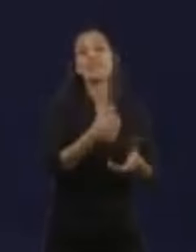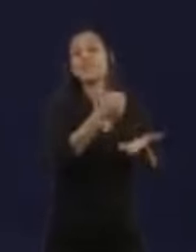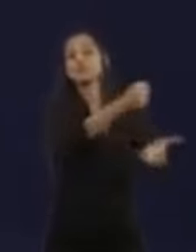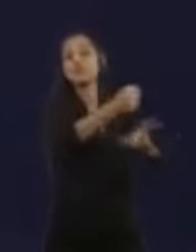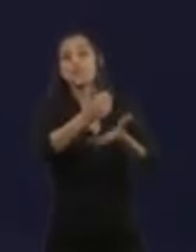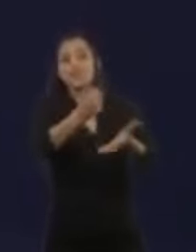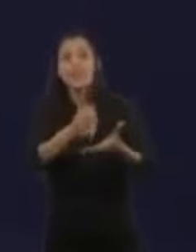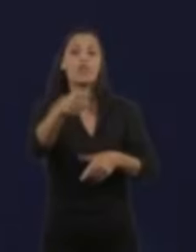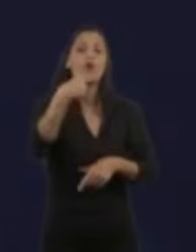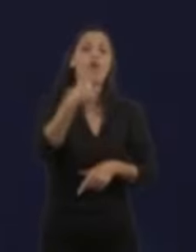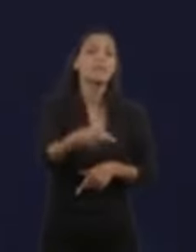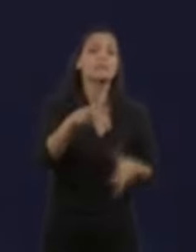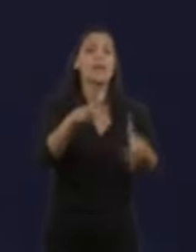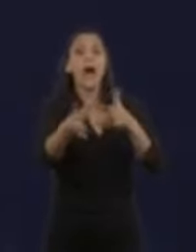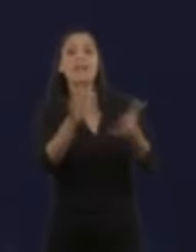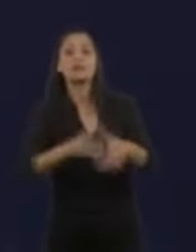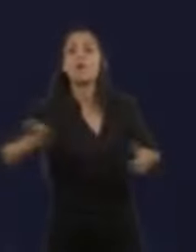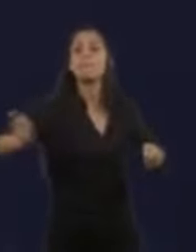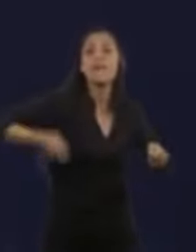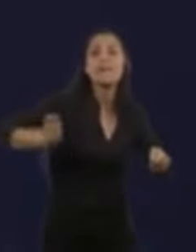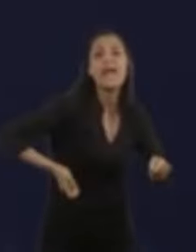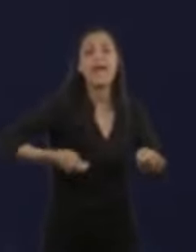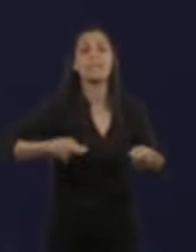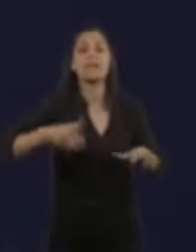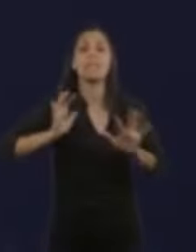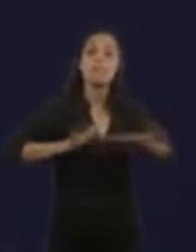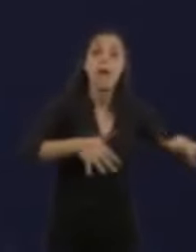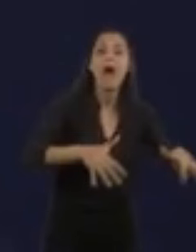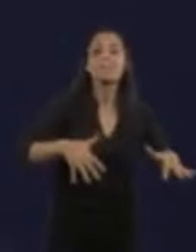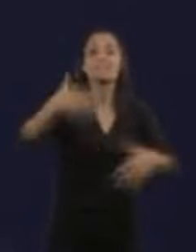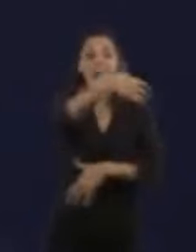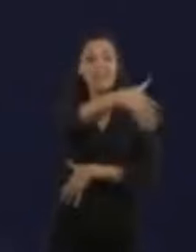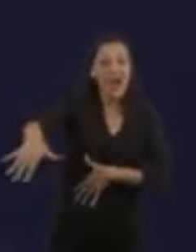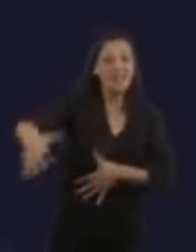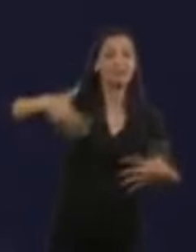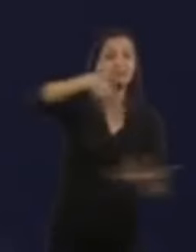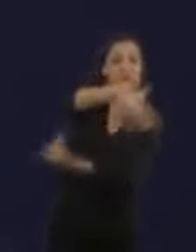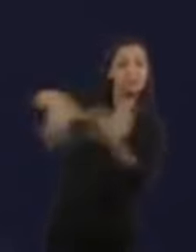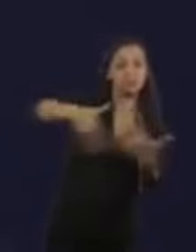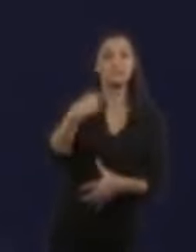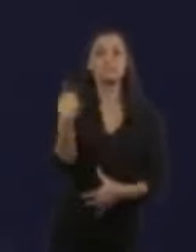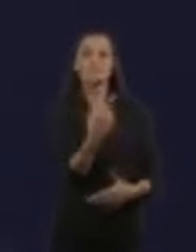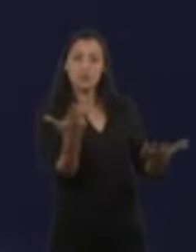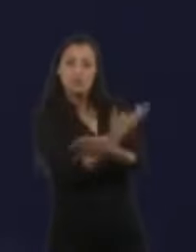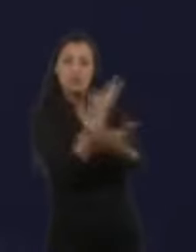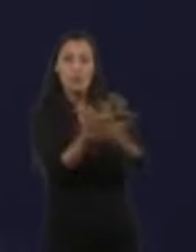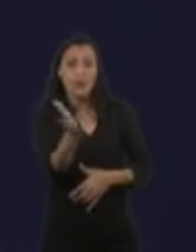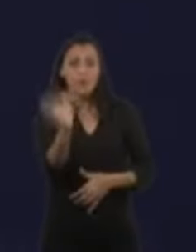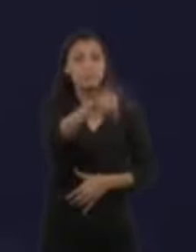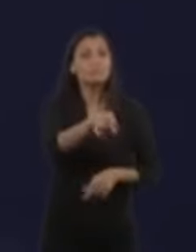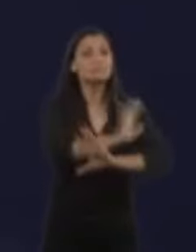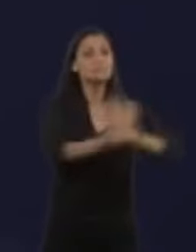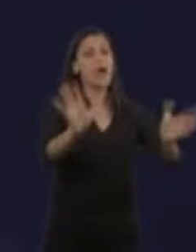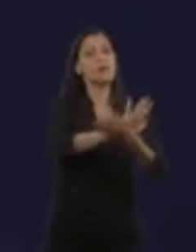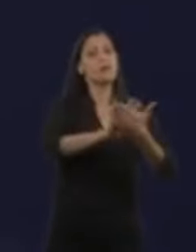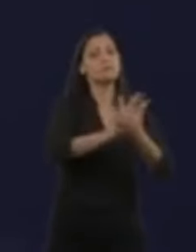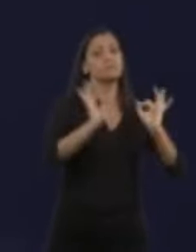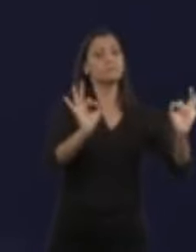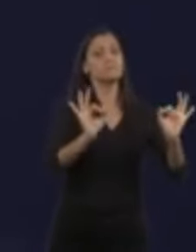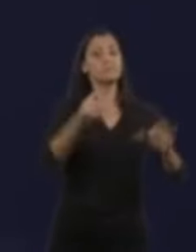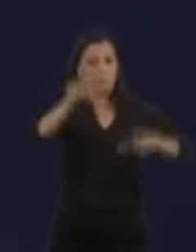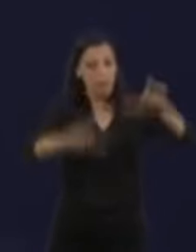desorden en la calle y hablas de todo lo que uno sufría todos los días que más allá de que eso se solucionó y no se sufre uno